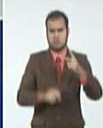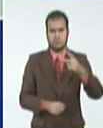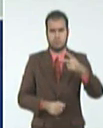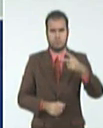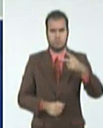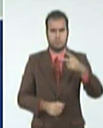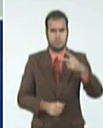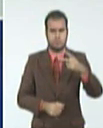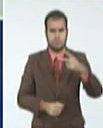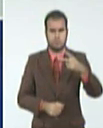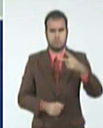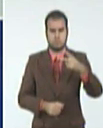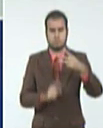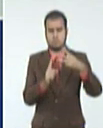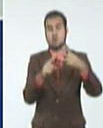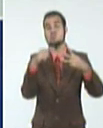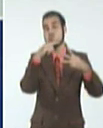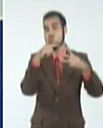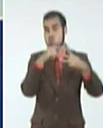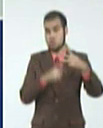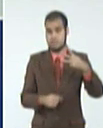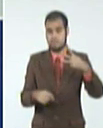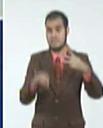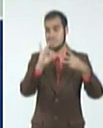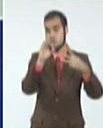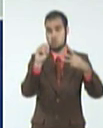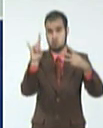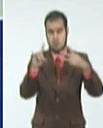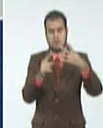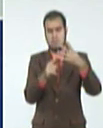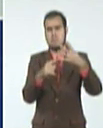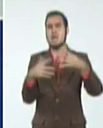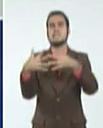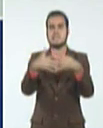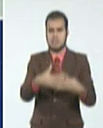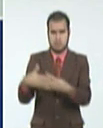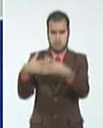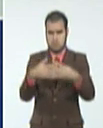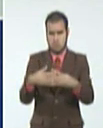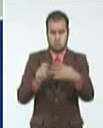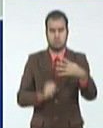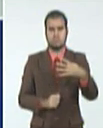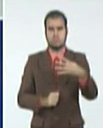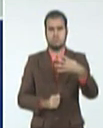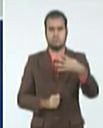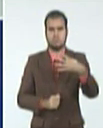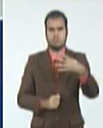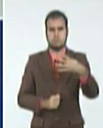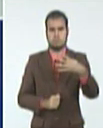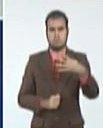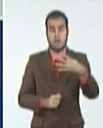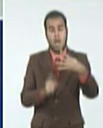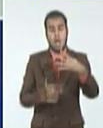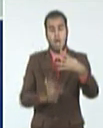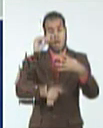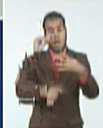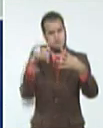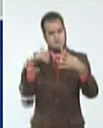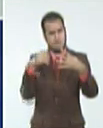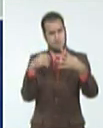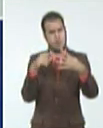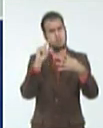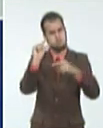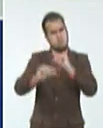1.206. Rusia 709, Estados Unidos 473. Es verdad que ha ido bajando, pero